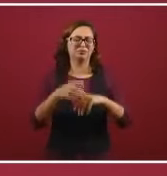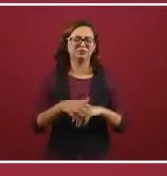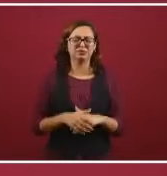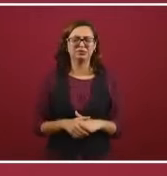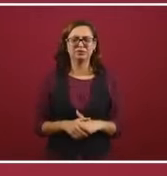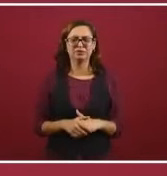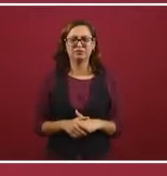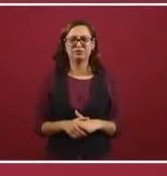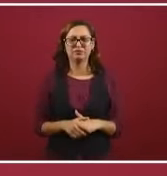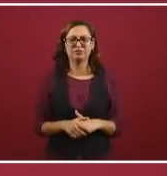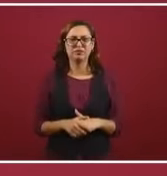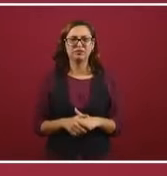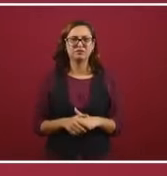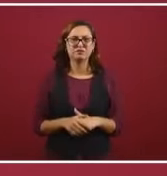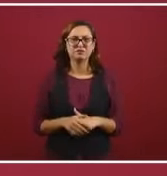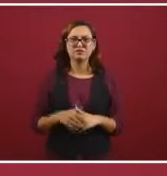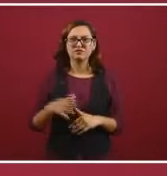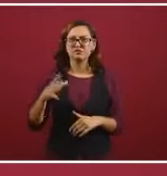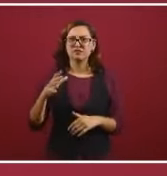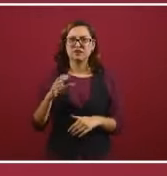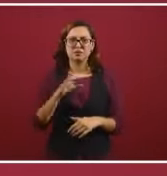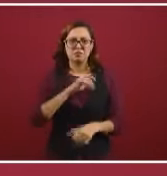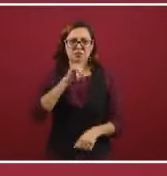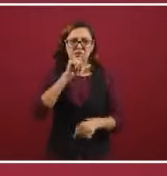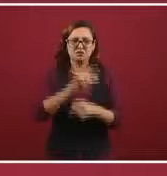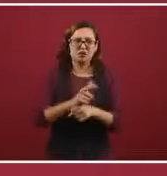hasta drones,